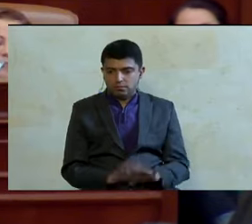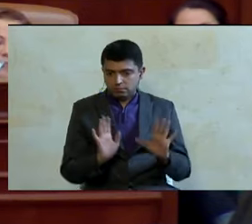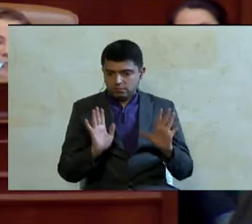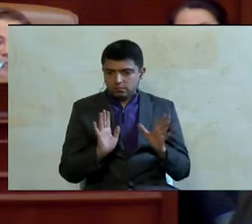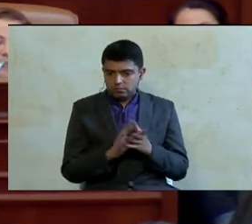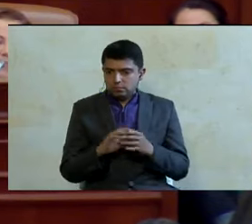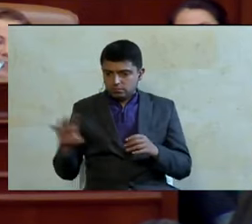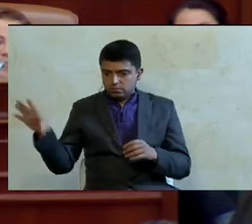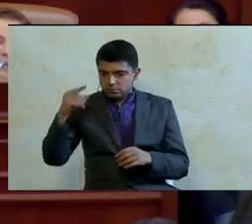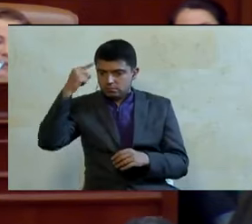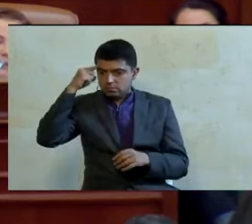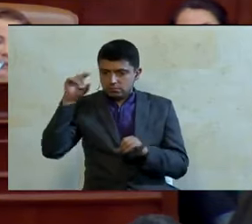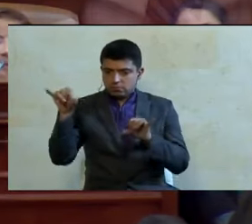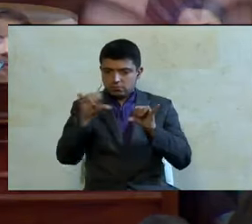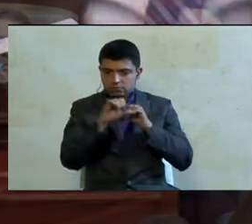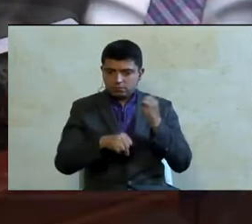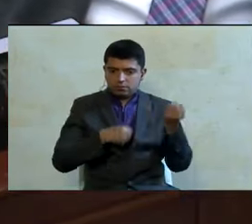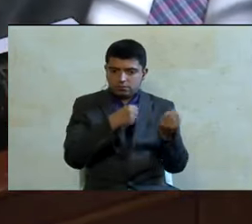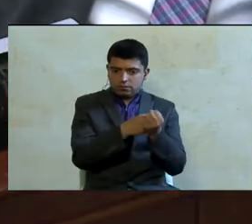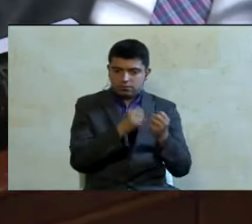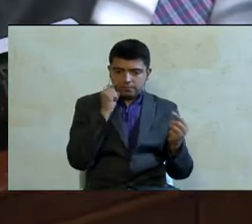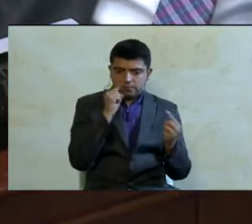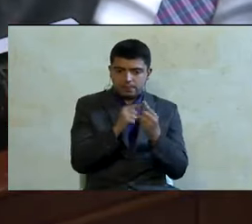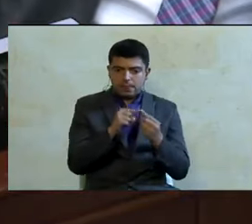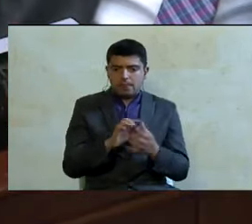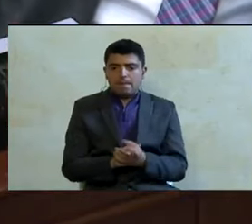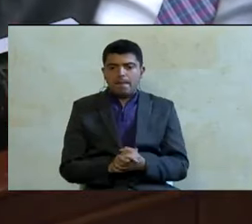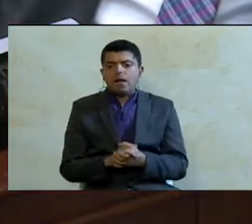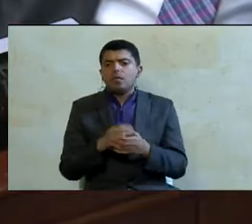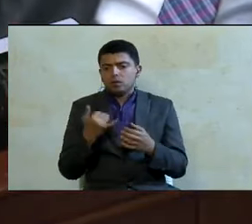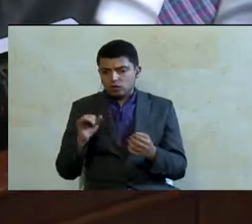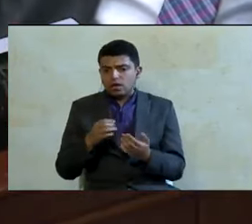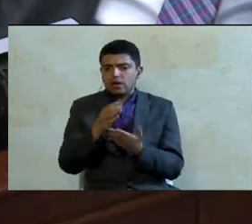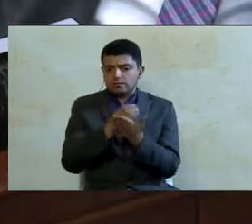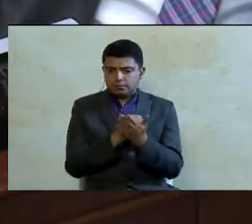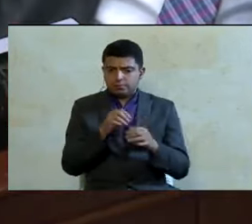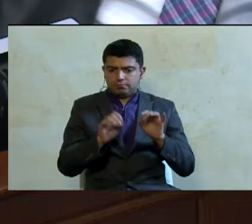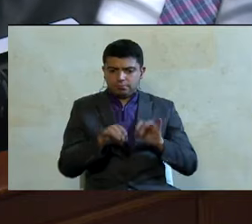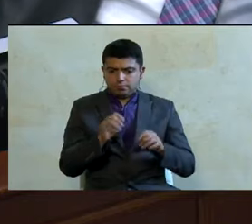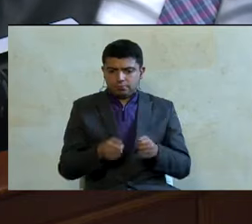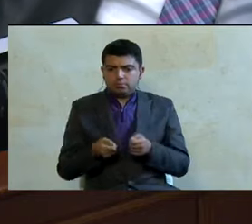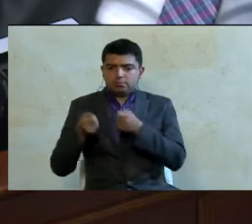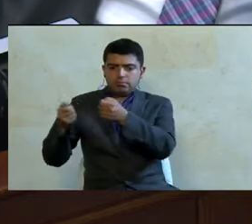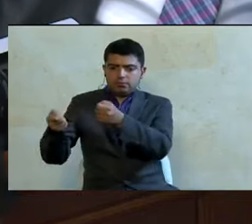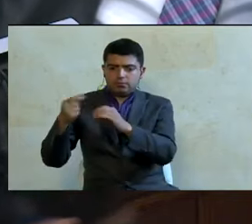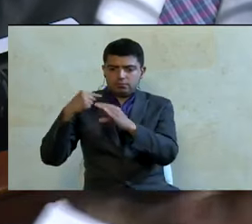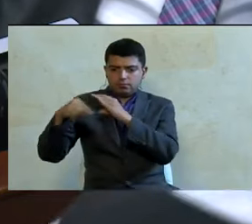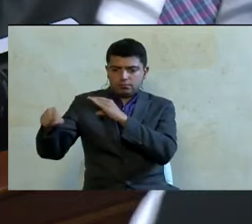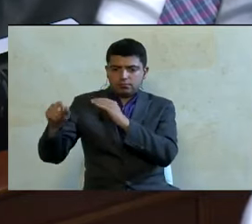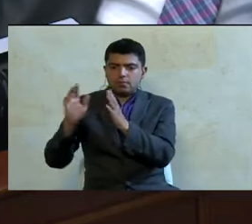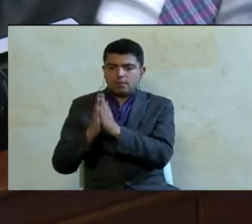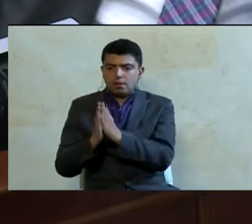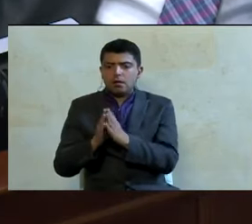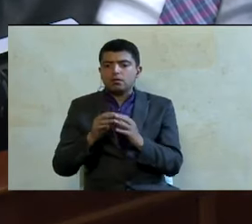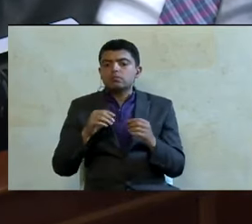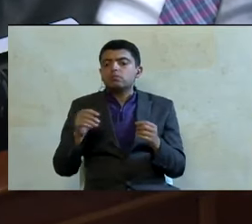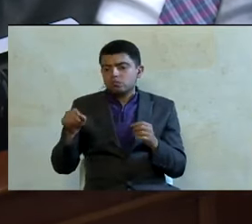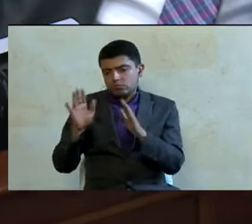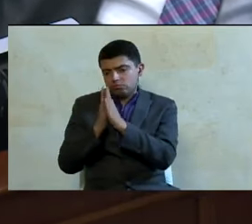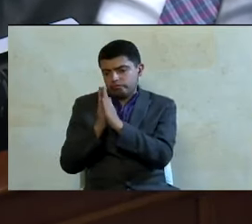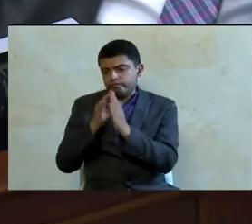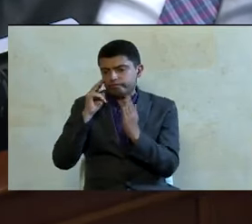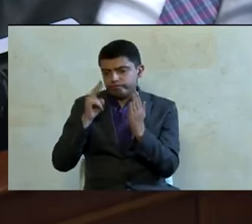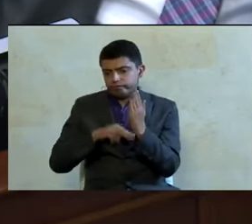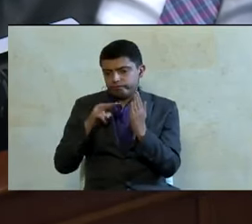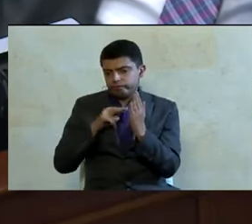presidente ir rqué una constancia solicitándole respetuosamente la lea porque no me opongo en ningún momento